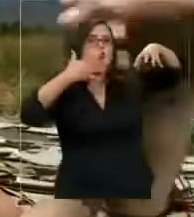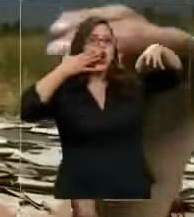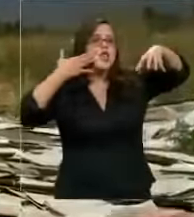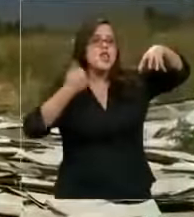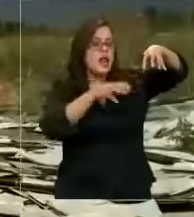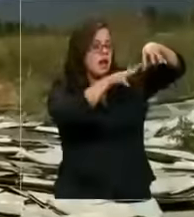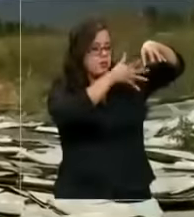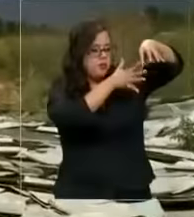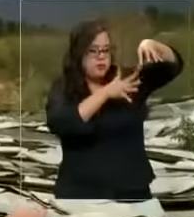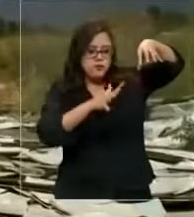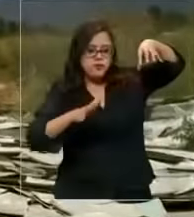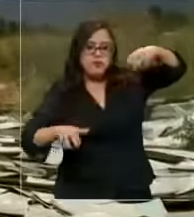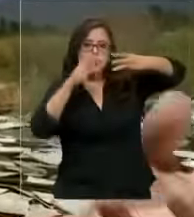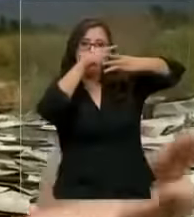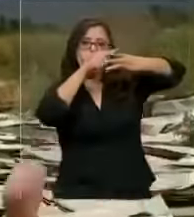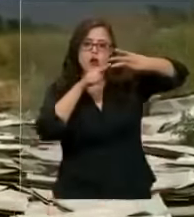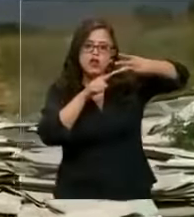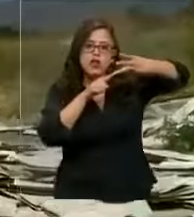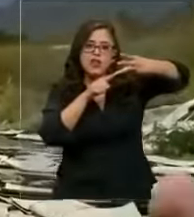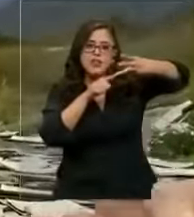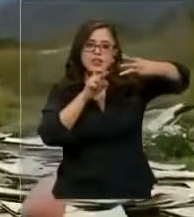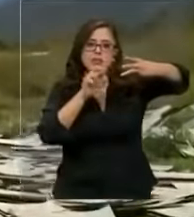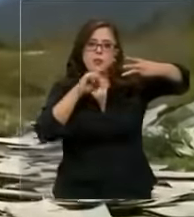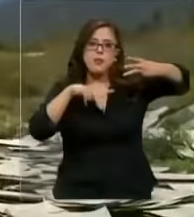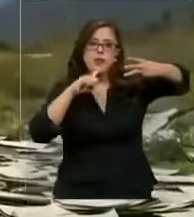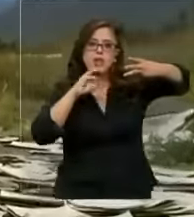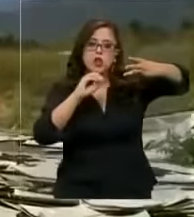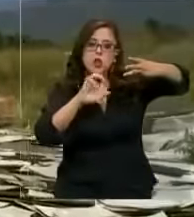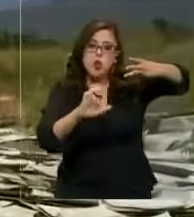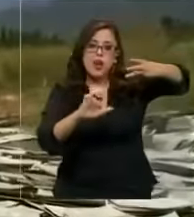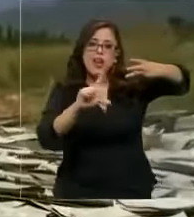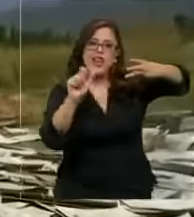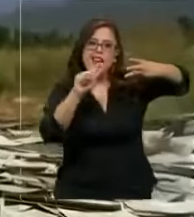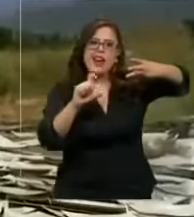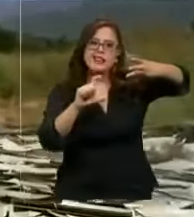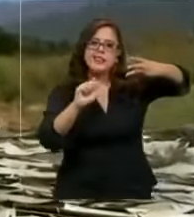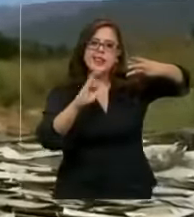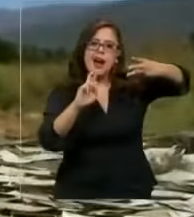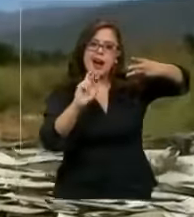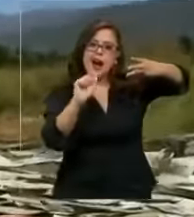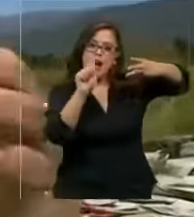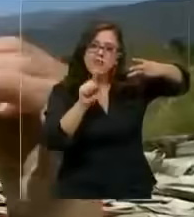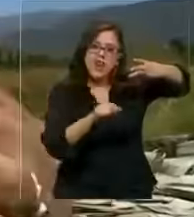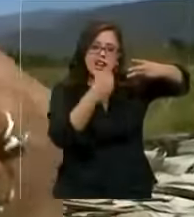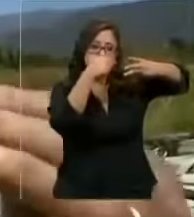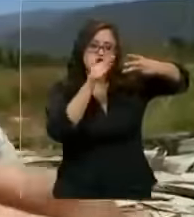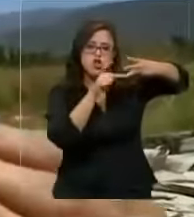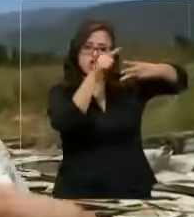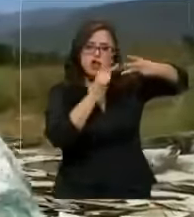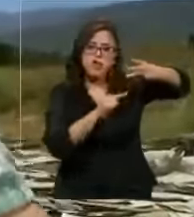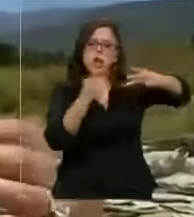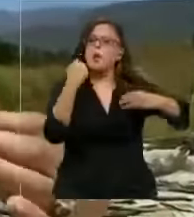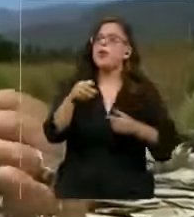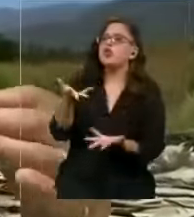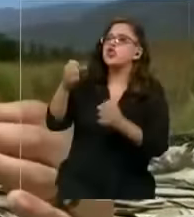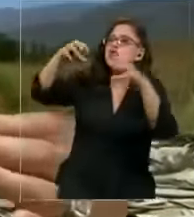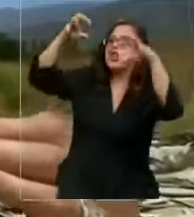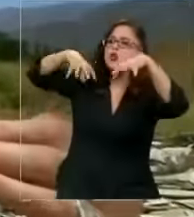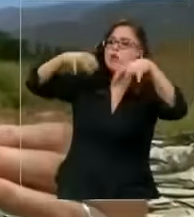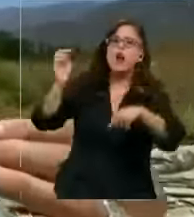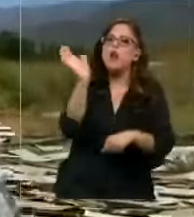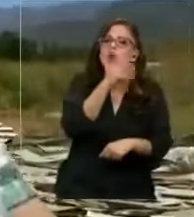tres grandes esteros, el estero Pintué, el estero Las Cabras y la cuesta del Cepillo. ¿Y cómo lo vamos a lograr si no llueve ahora? Es que a eso voy. Yo me